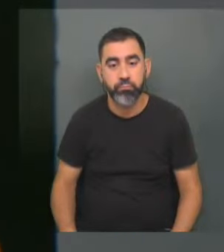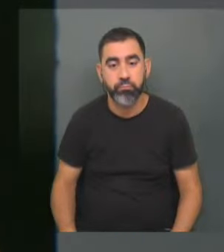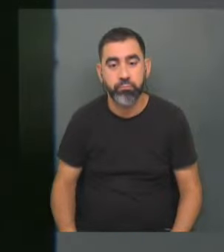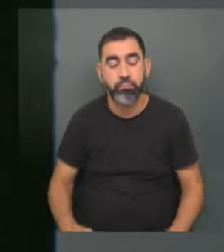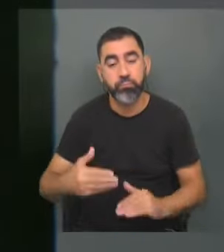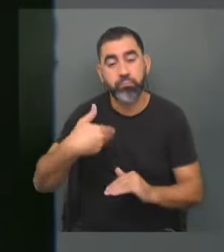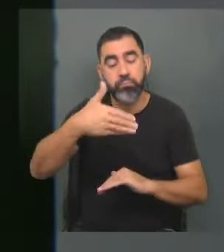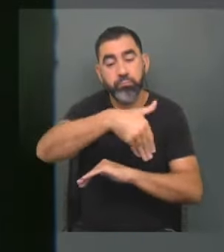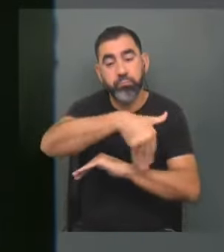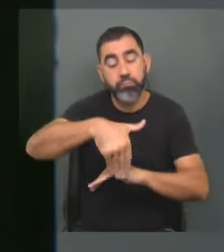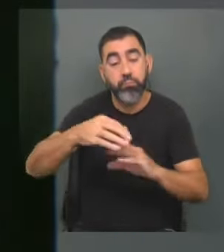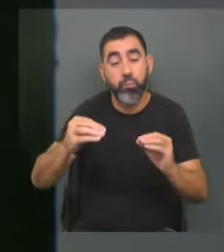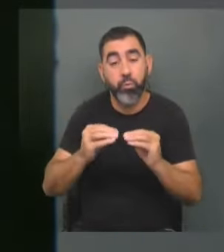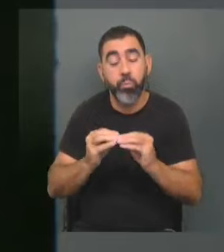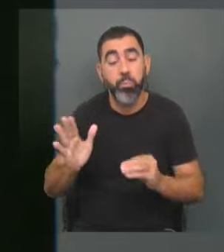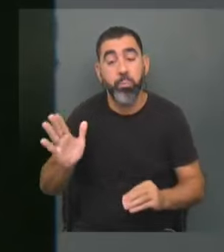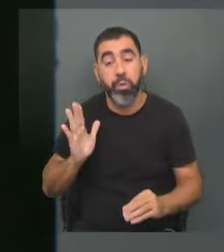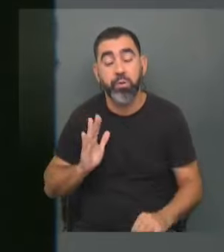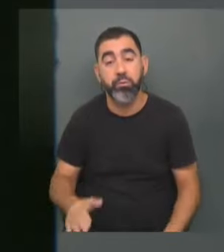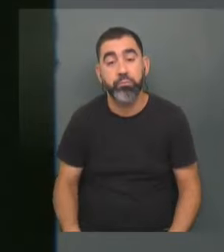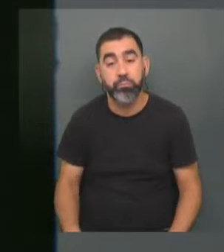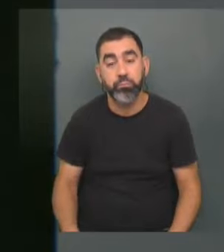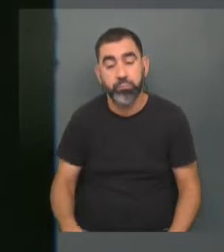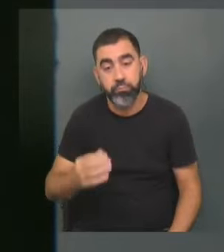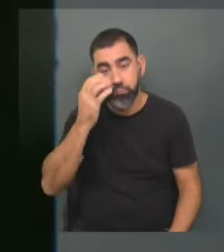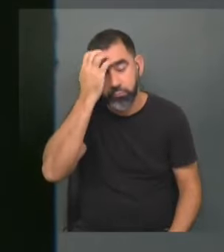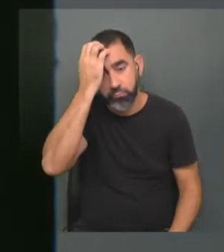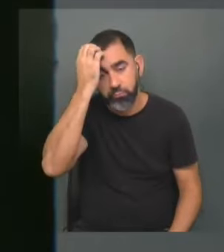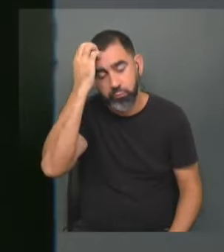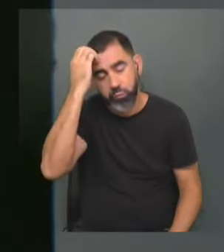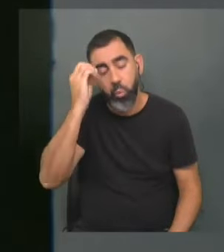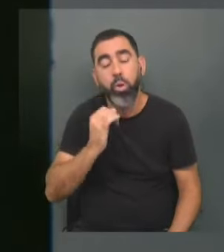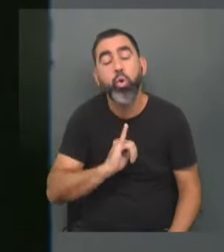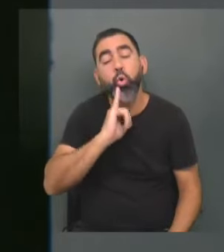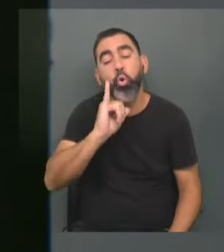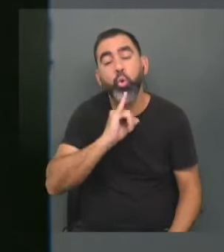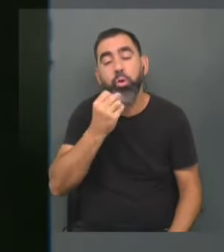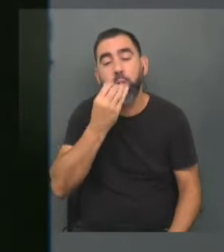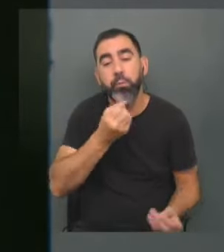el exterior con nuestra compañera Juliana perd Juliana Cuáles son las novedades